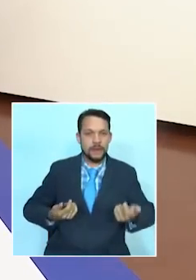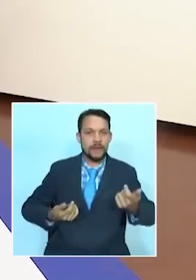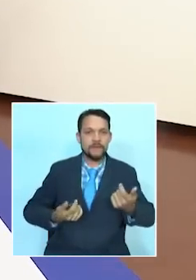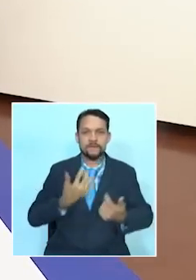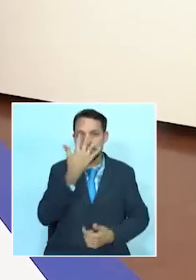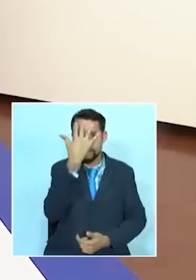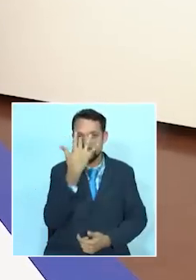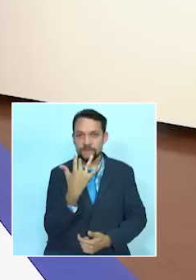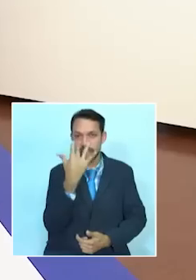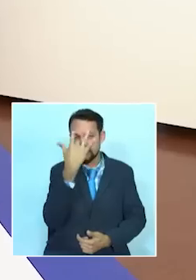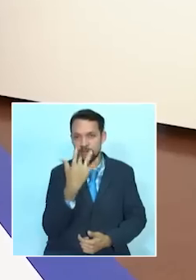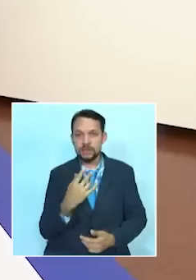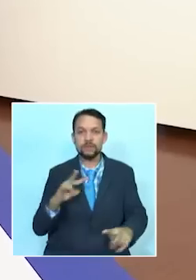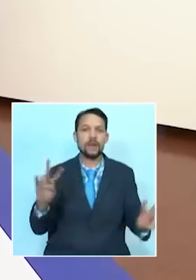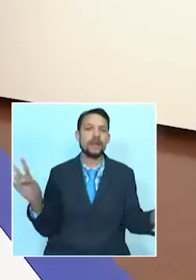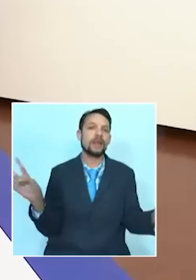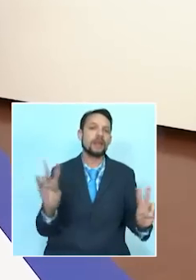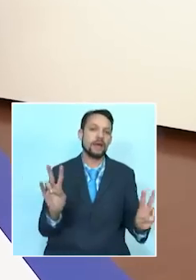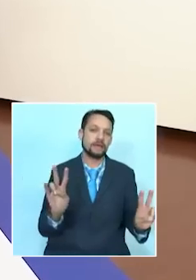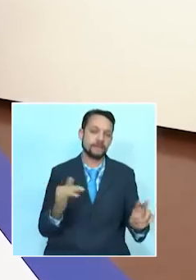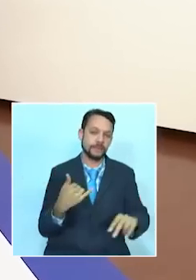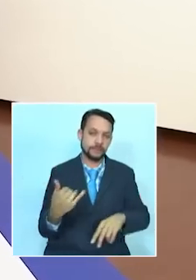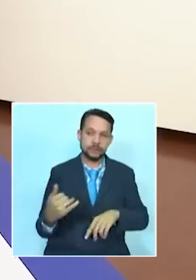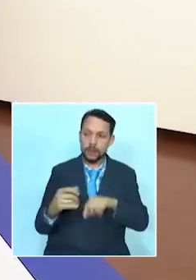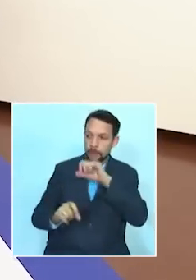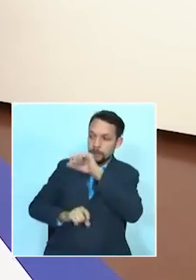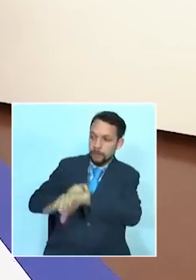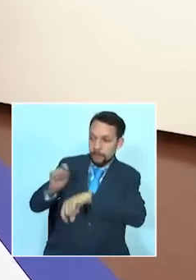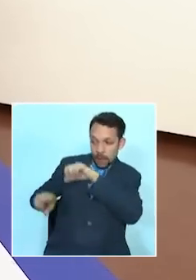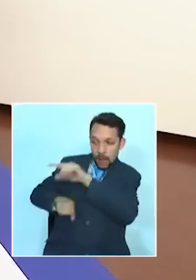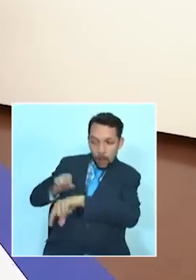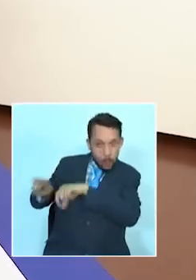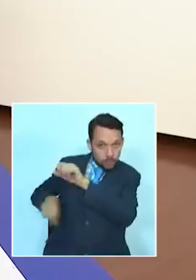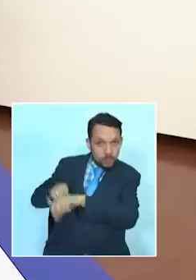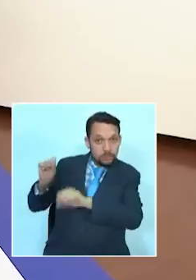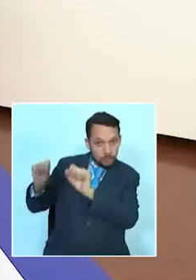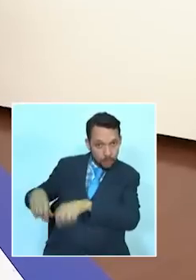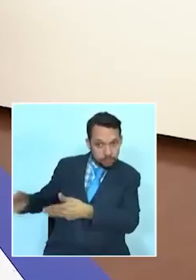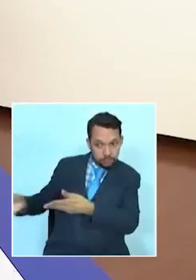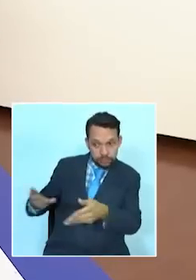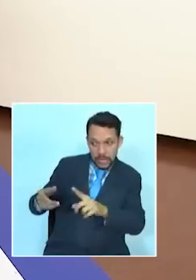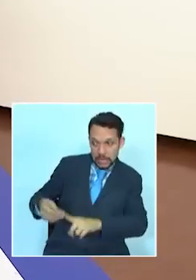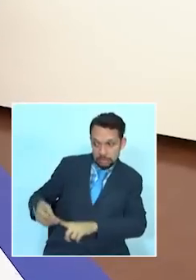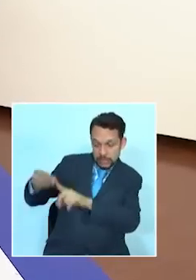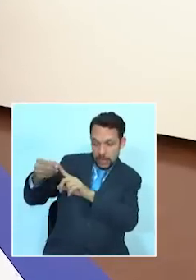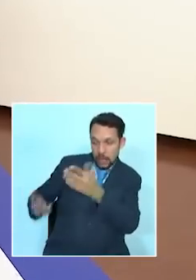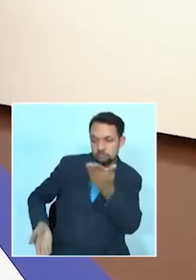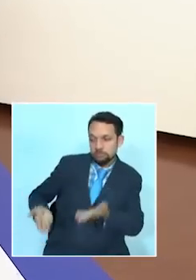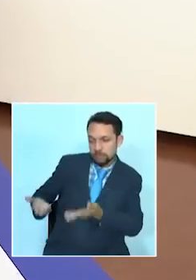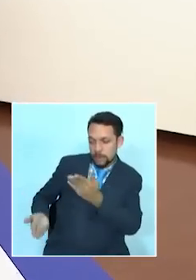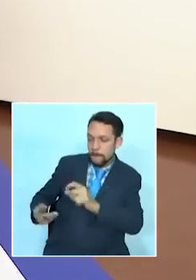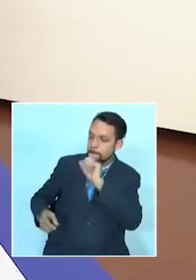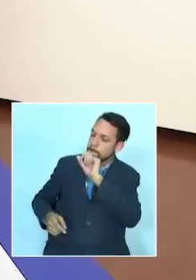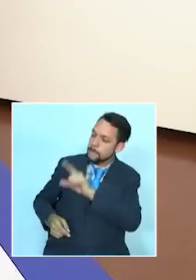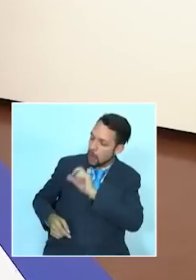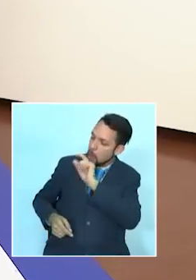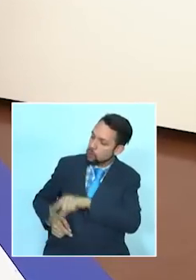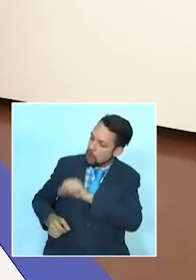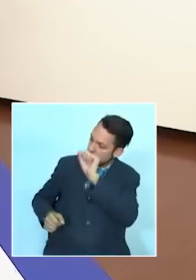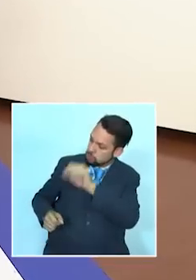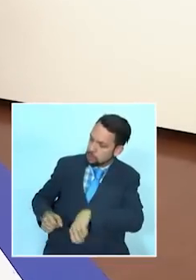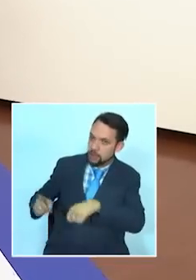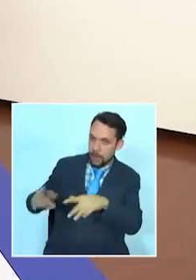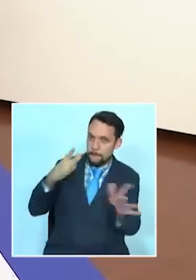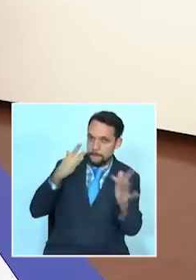preguntas al tema cualquiera que tenga que ver con medicina porque no hay tema específico hoy con el doctor ávaro gusto luaga rojas aquí en